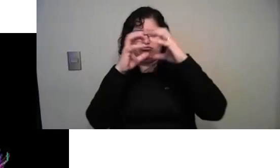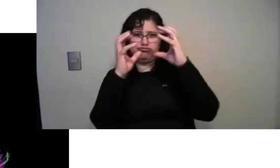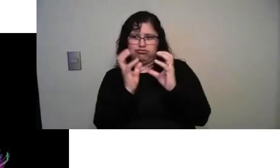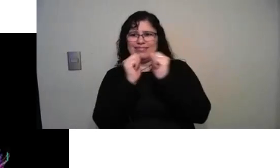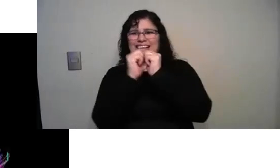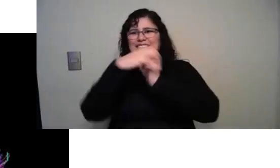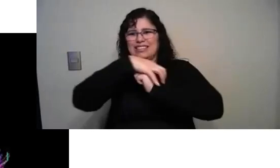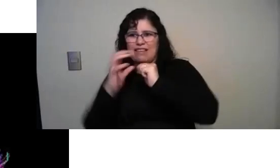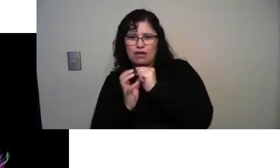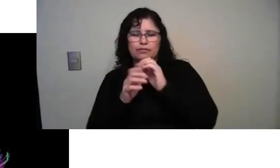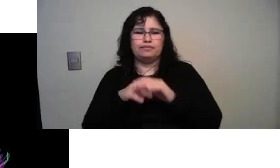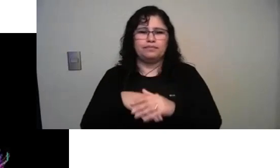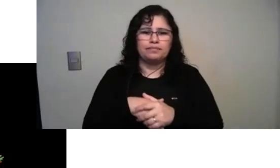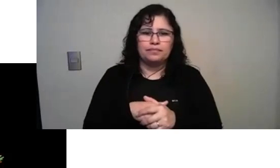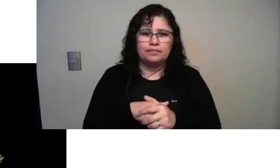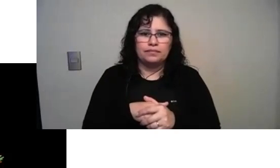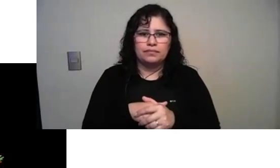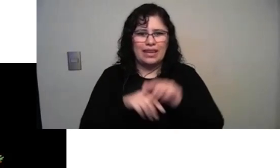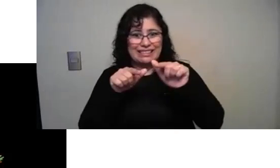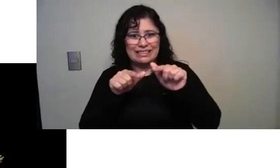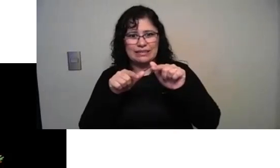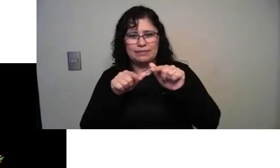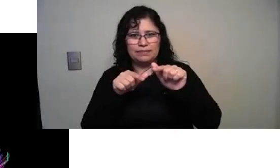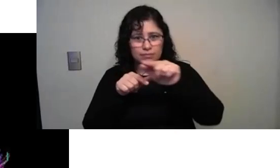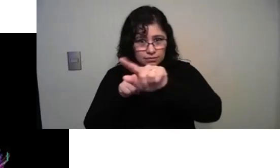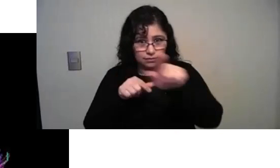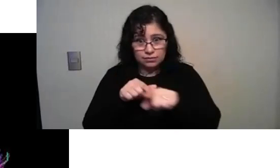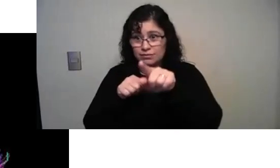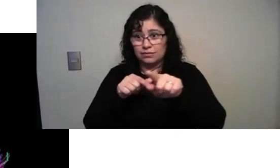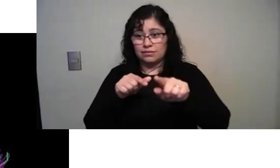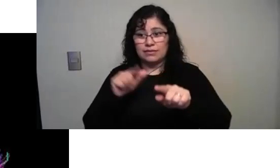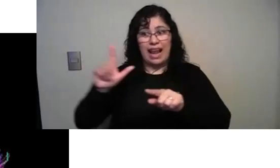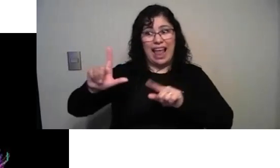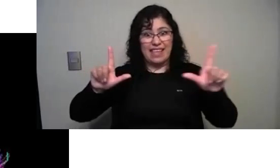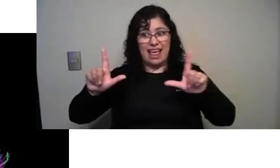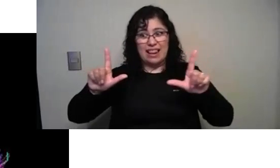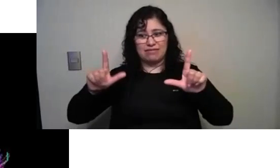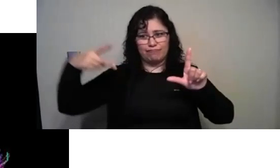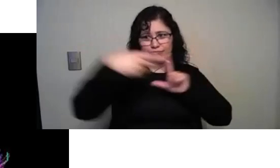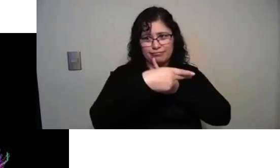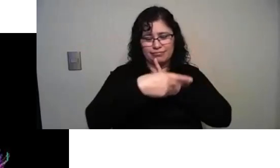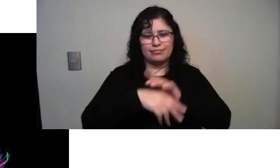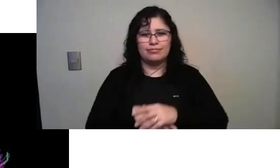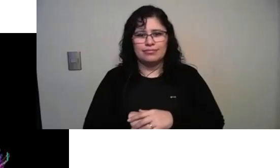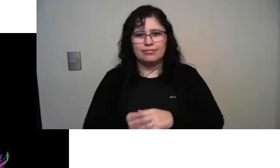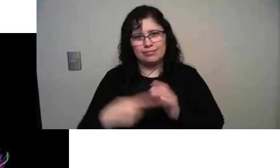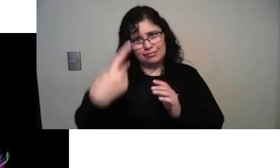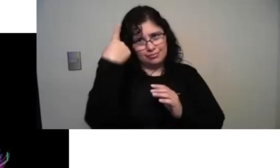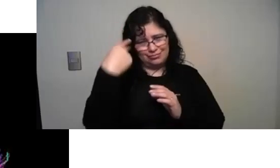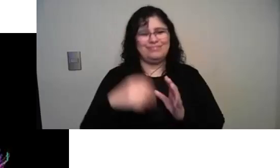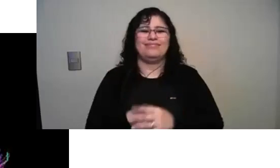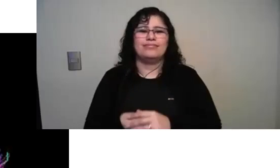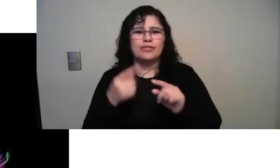acá, esto es una imagen lateral, la que está acá, y esta es una imagen, digamos, prácticamente lo estoy